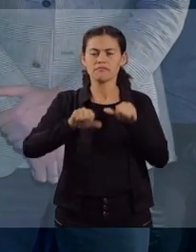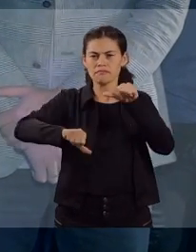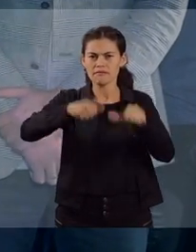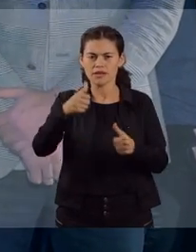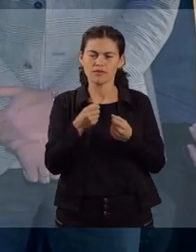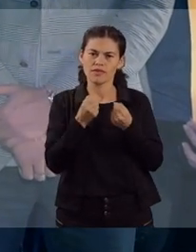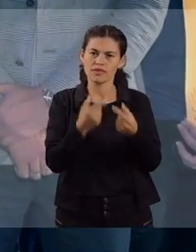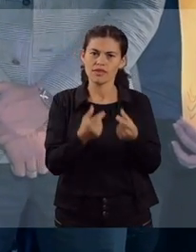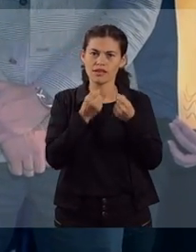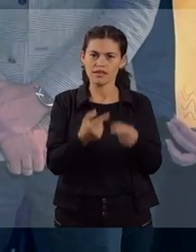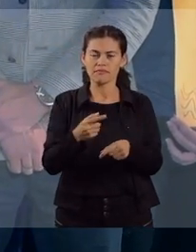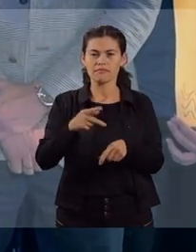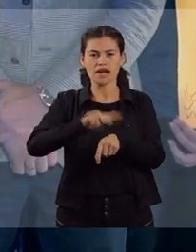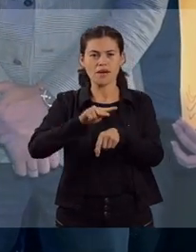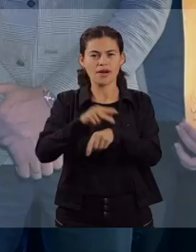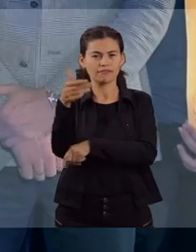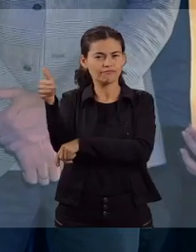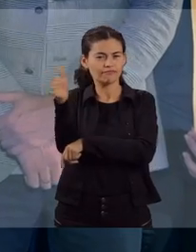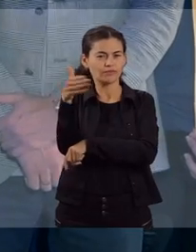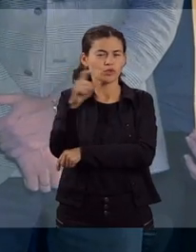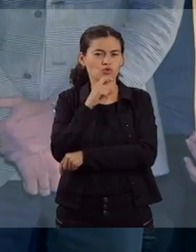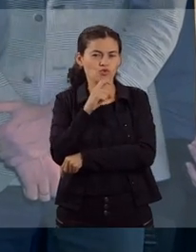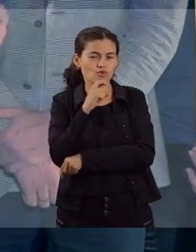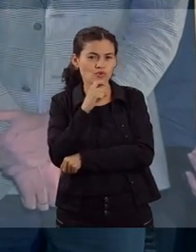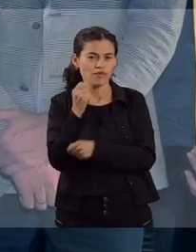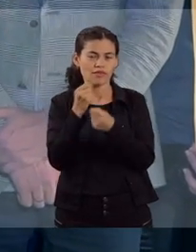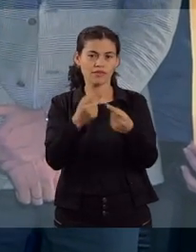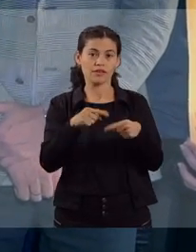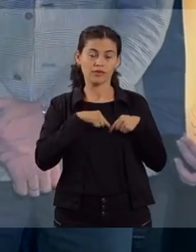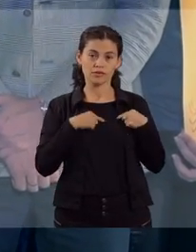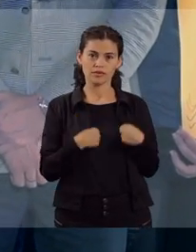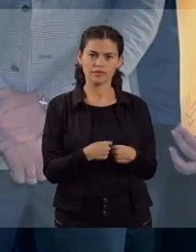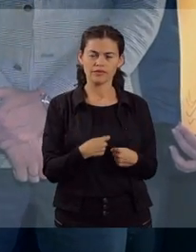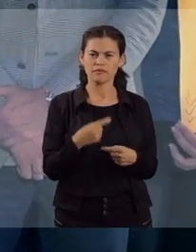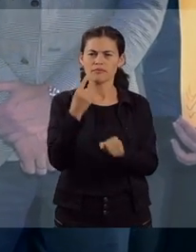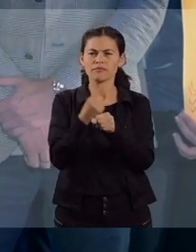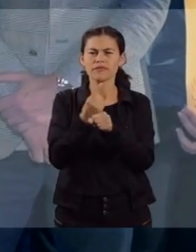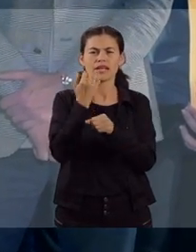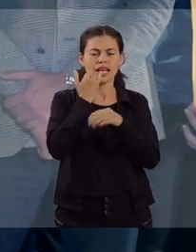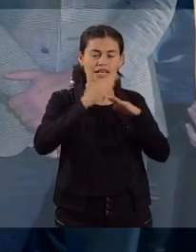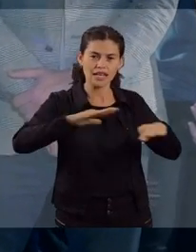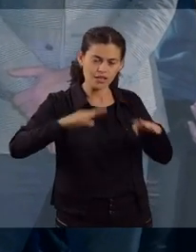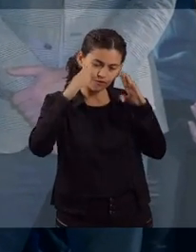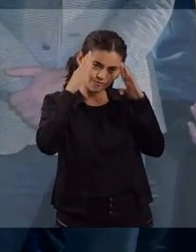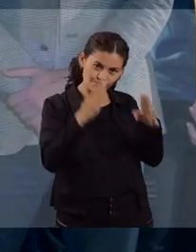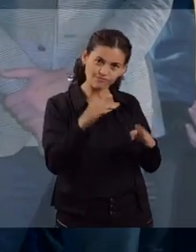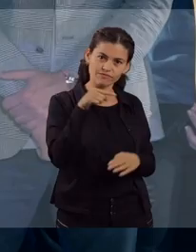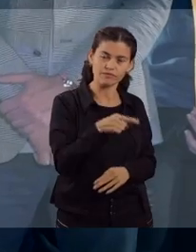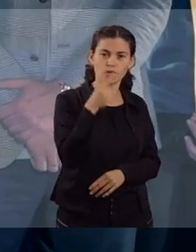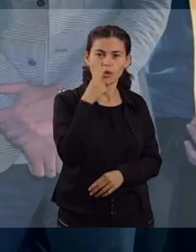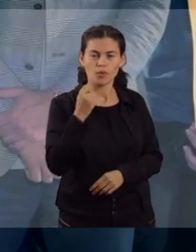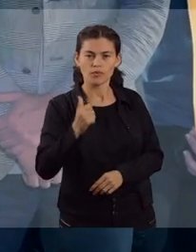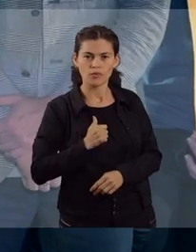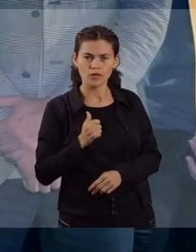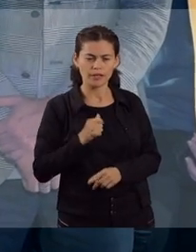corazón albirrojo al servicio de los demás. Por eso hoy queremos poner en primer lugar a los niños y a las niñas. Ellos tienen que ser nuestra